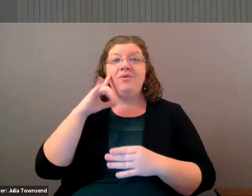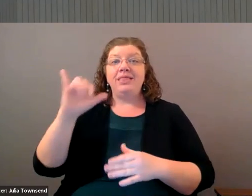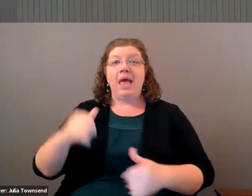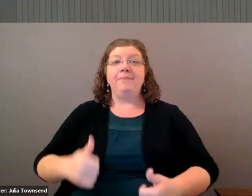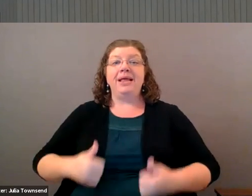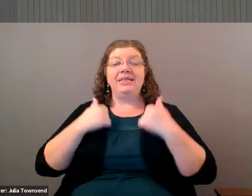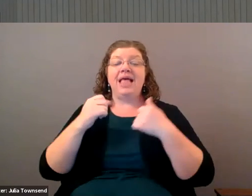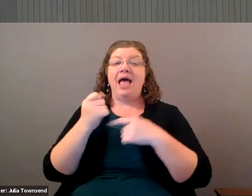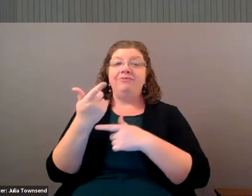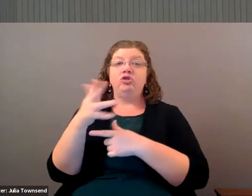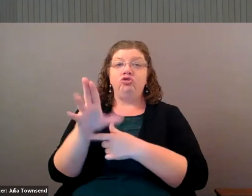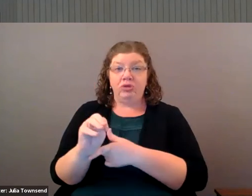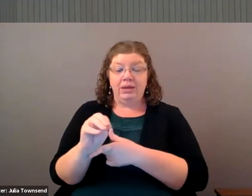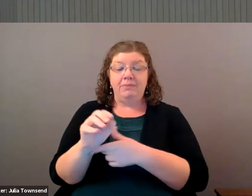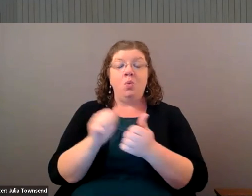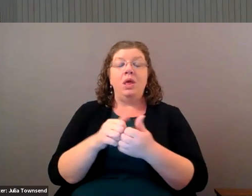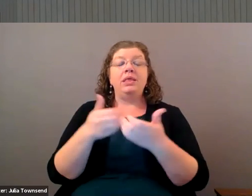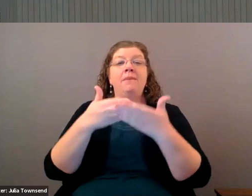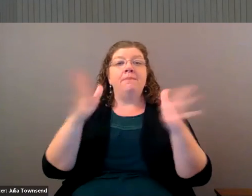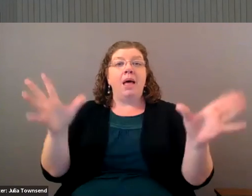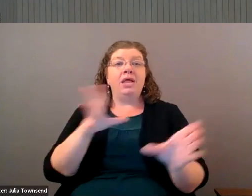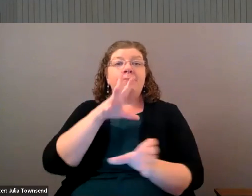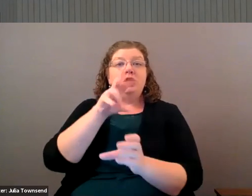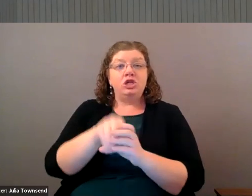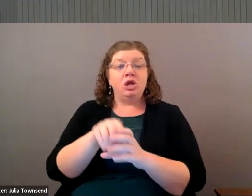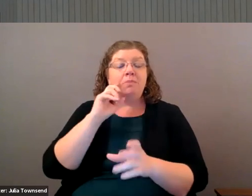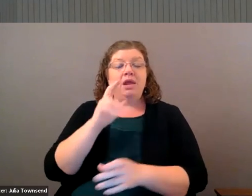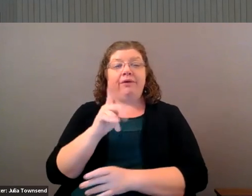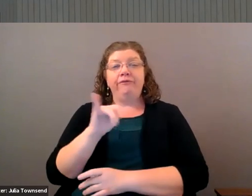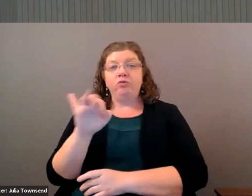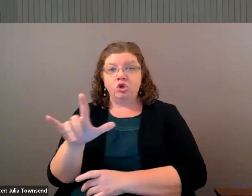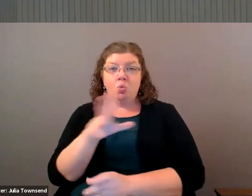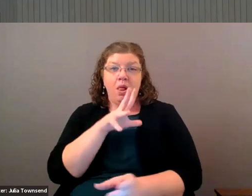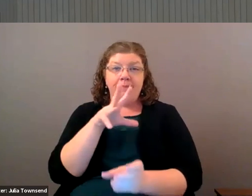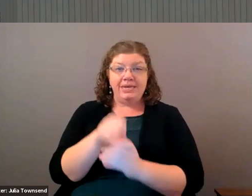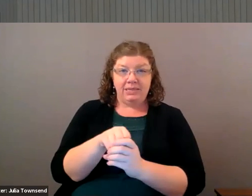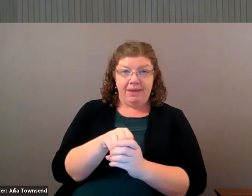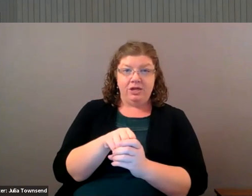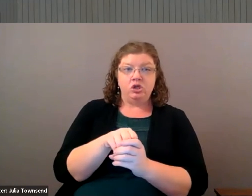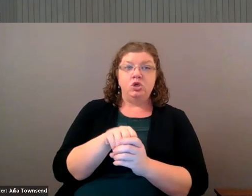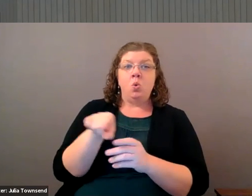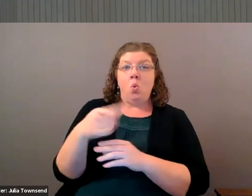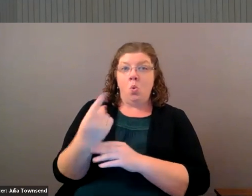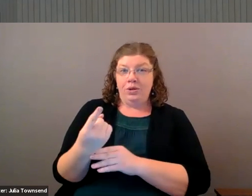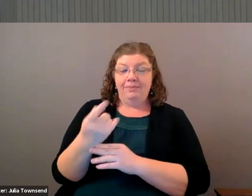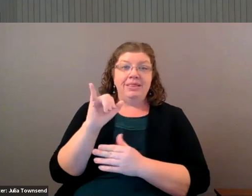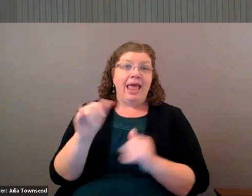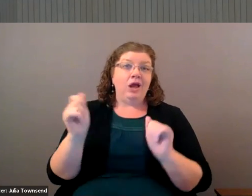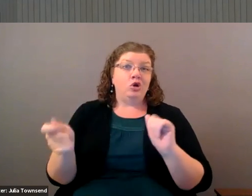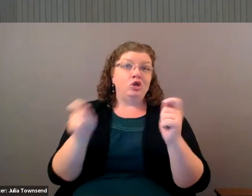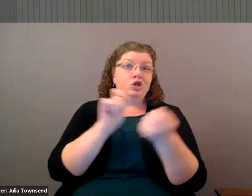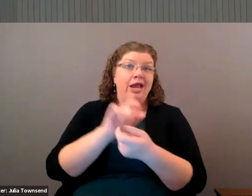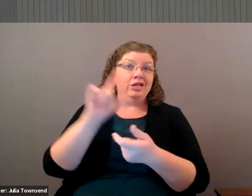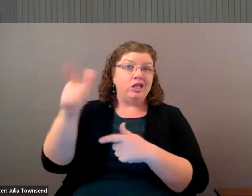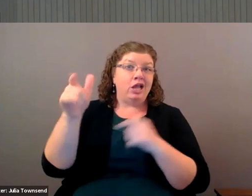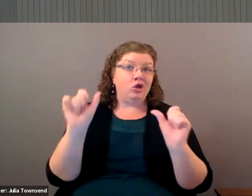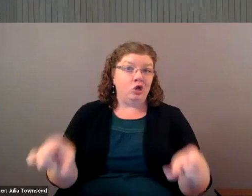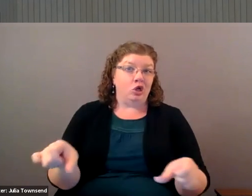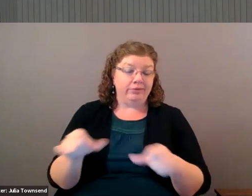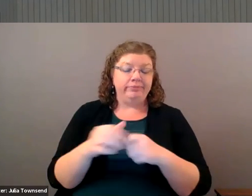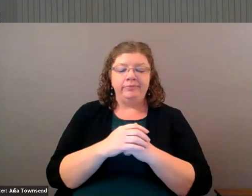vivo y la participación del público que sea participación virtual. Pero esto siempre puede cambiar.